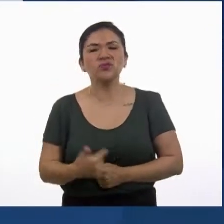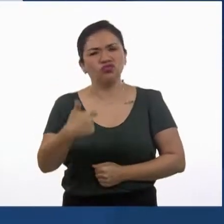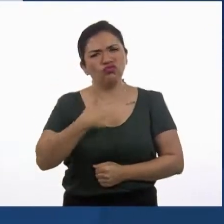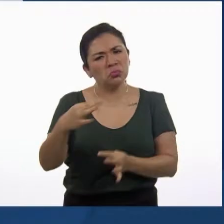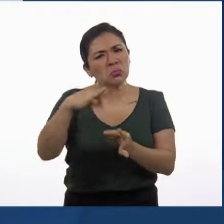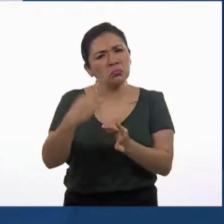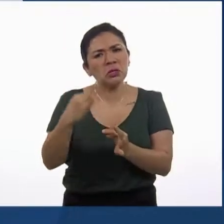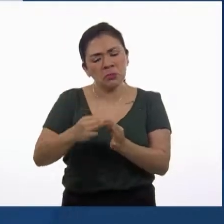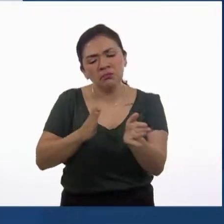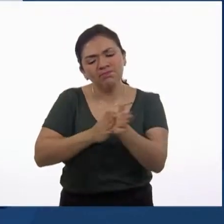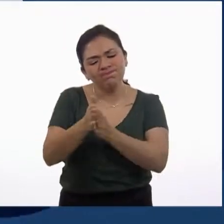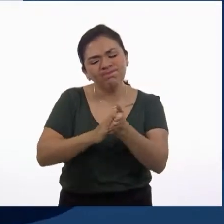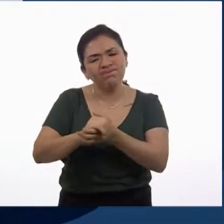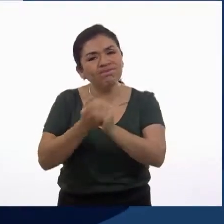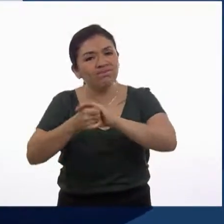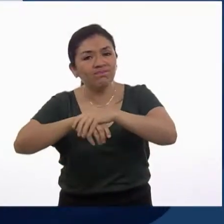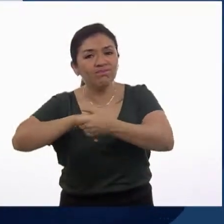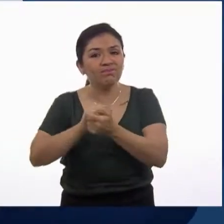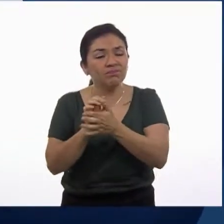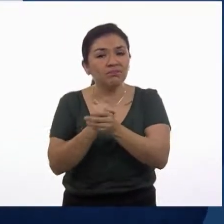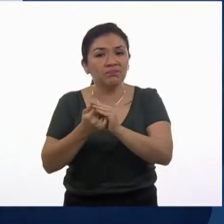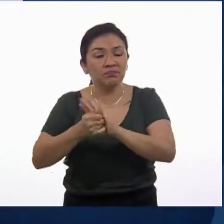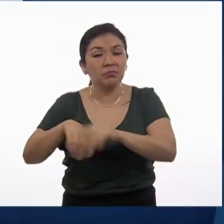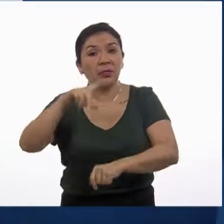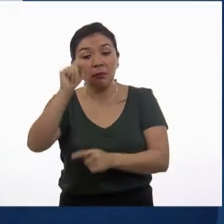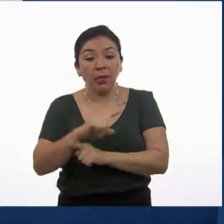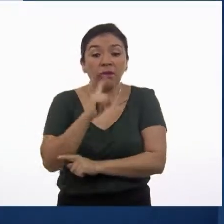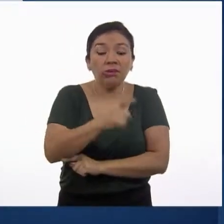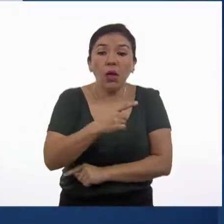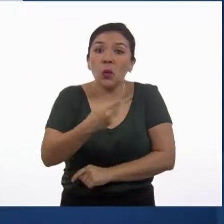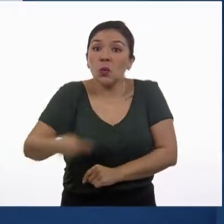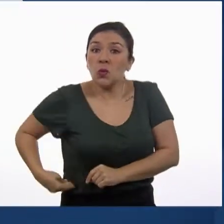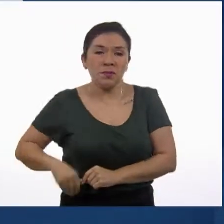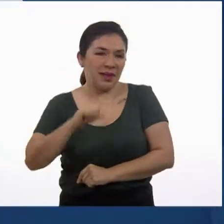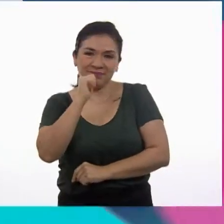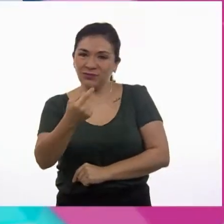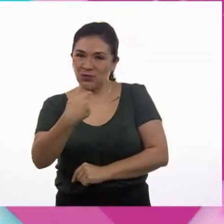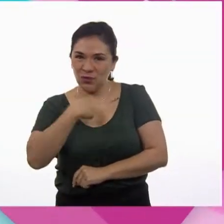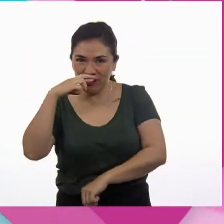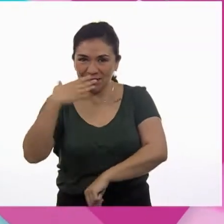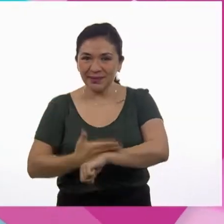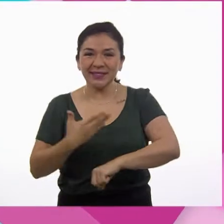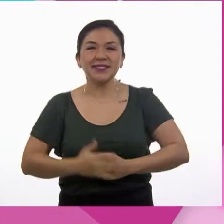lavo las manitas para no echarle la culpa a nadie.